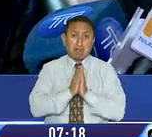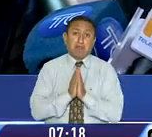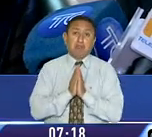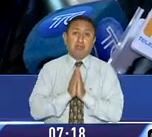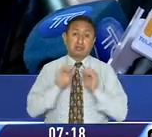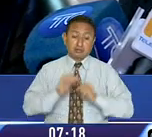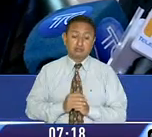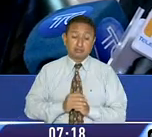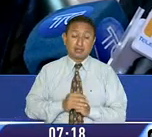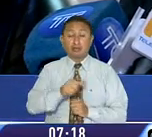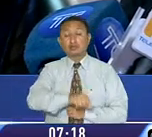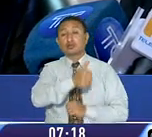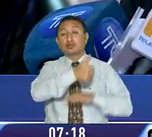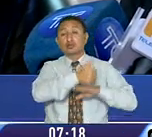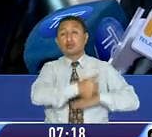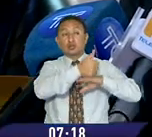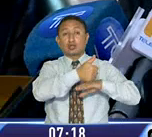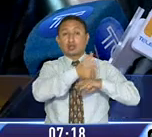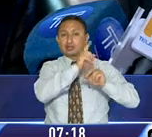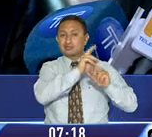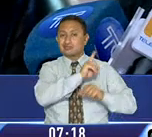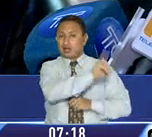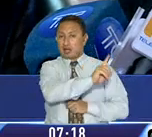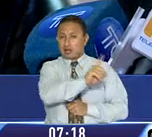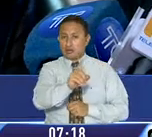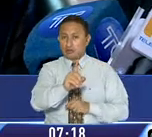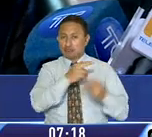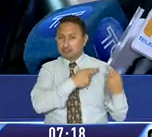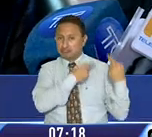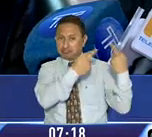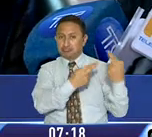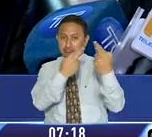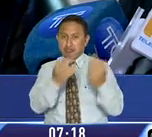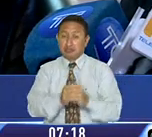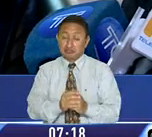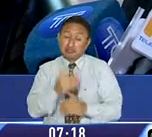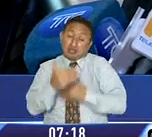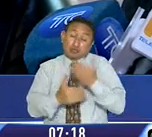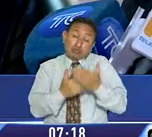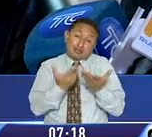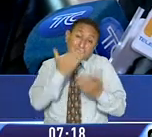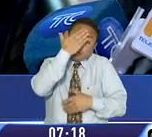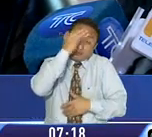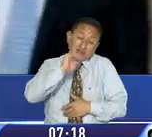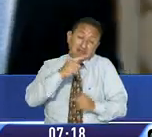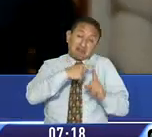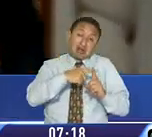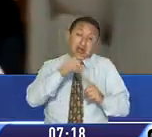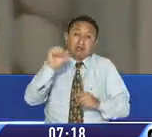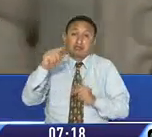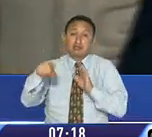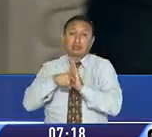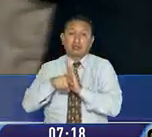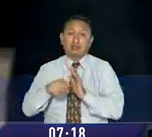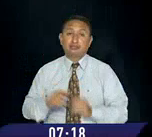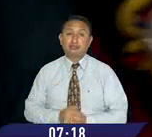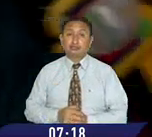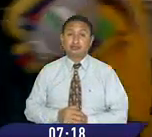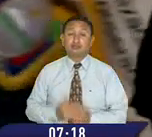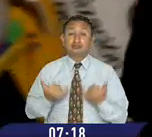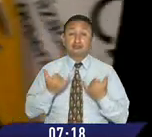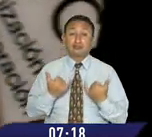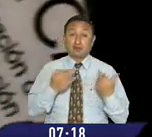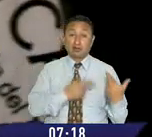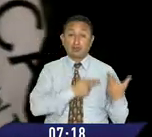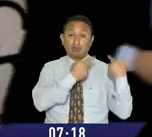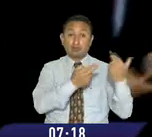demás autoridades cumplirán su trabajo y se sabrá la respuesta si es positiva, si es negativa. De ahí en adelante la responsabilidad